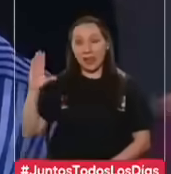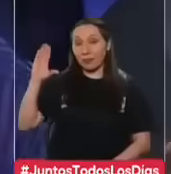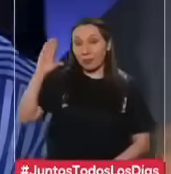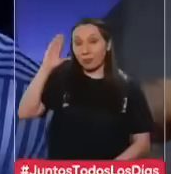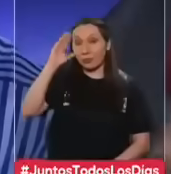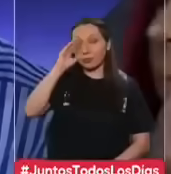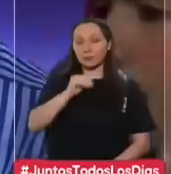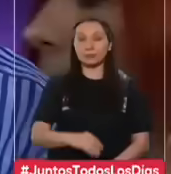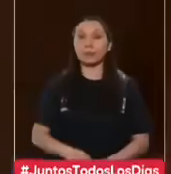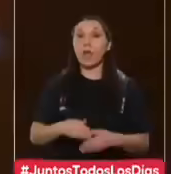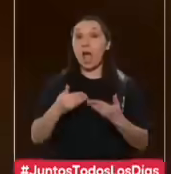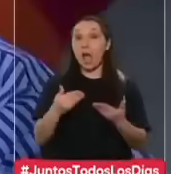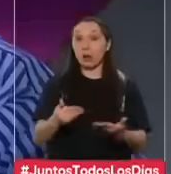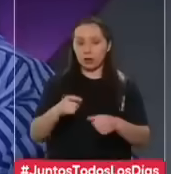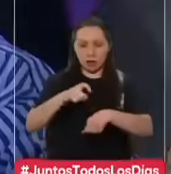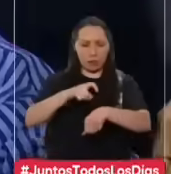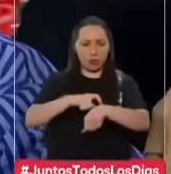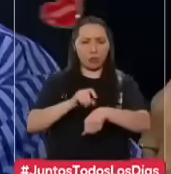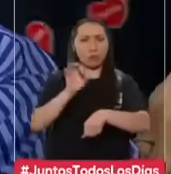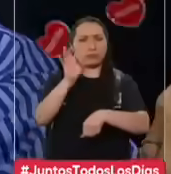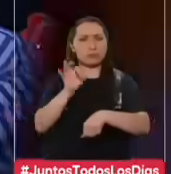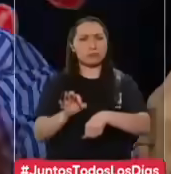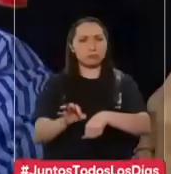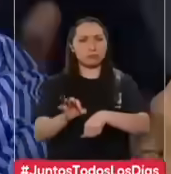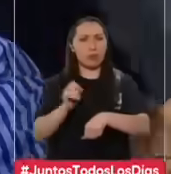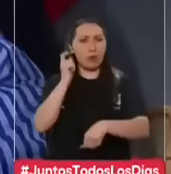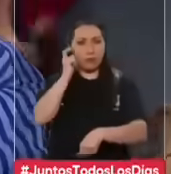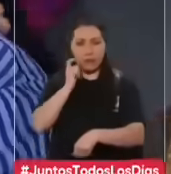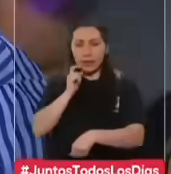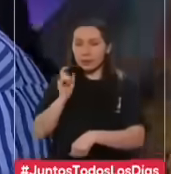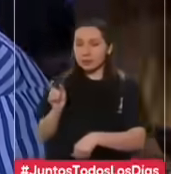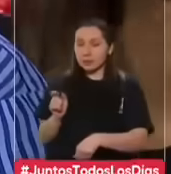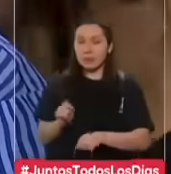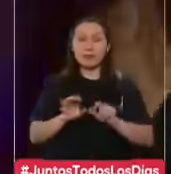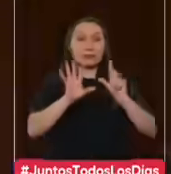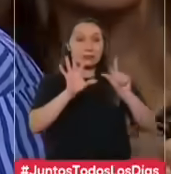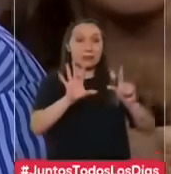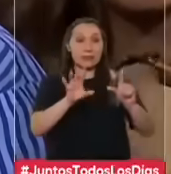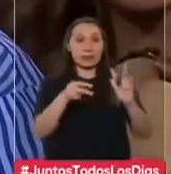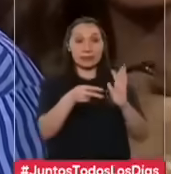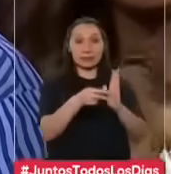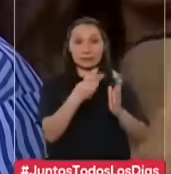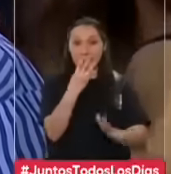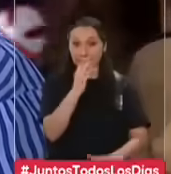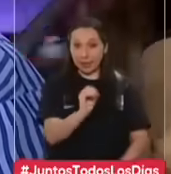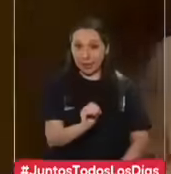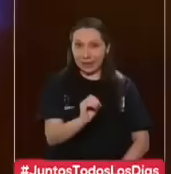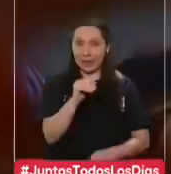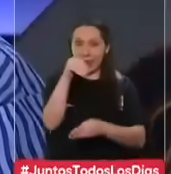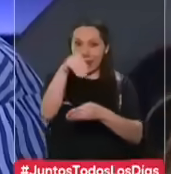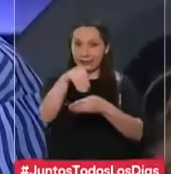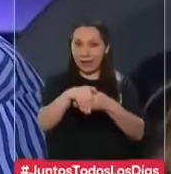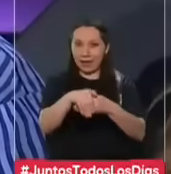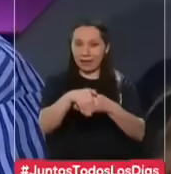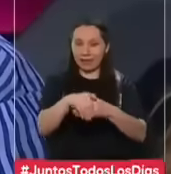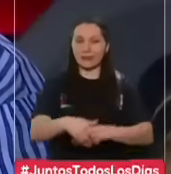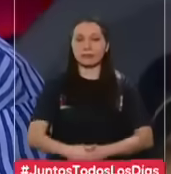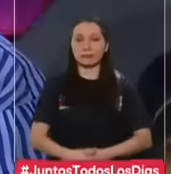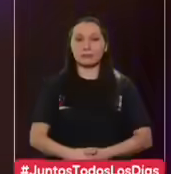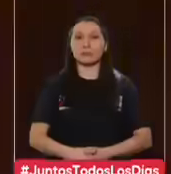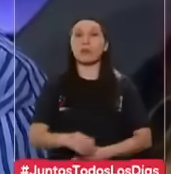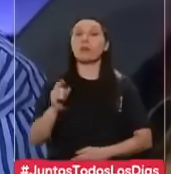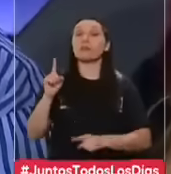chileno! Ahora vamos. Cuando son exactamente, don Francisco, 7:30 de la tarde. 7:30 de la tarde,